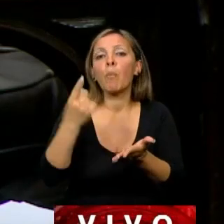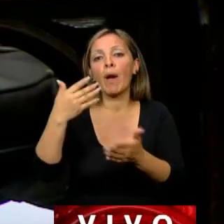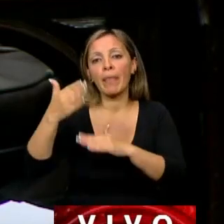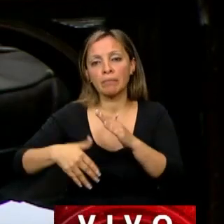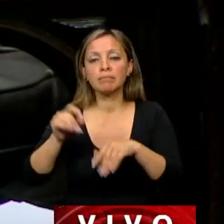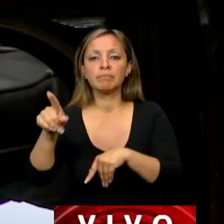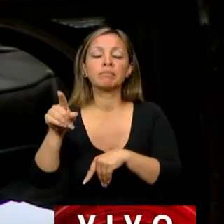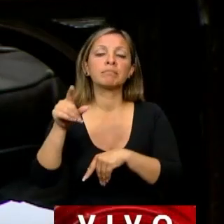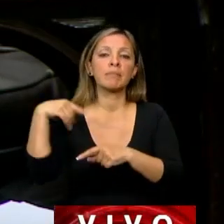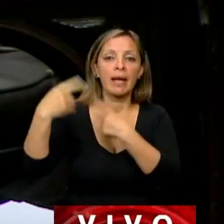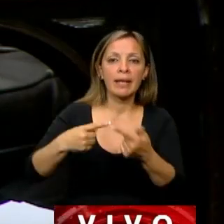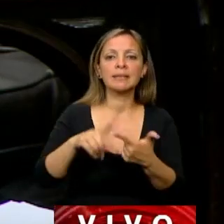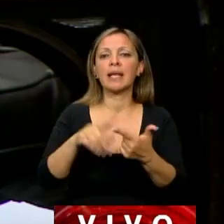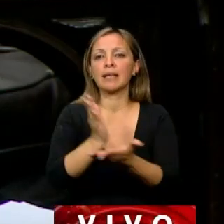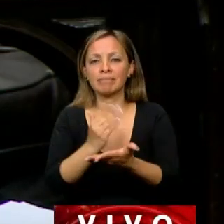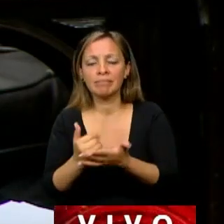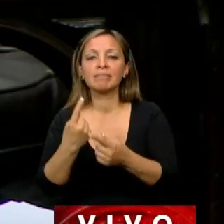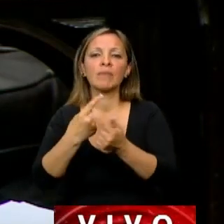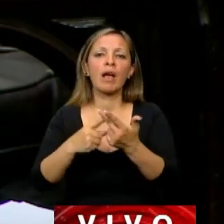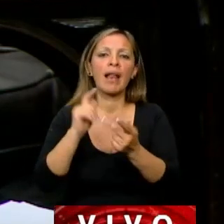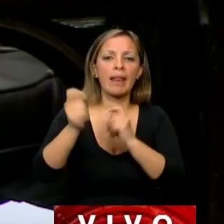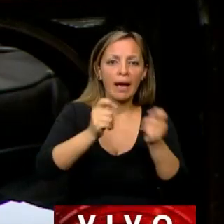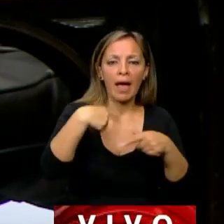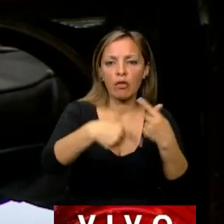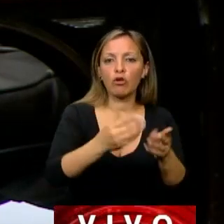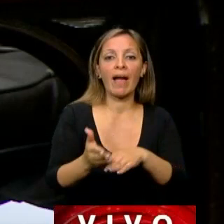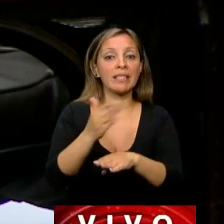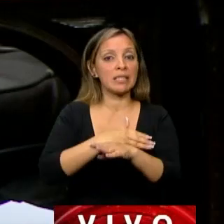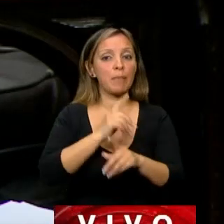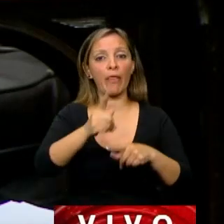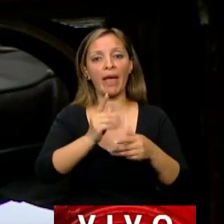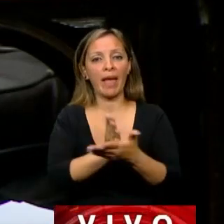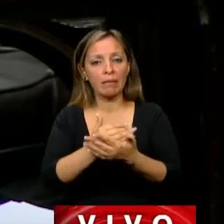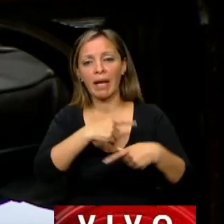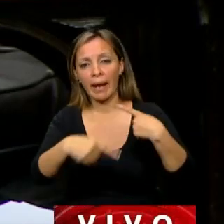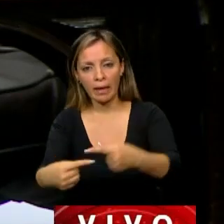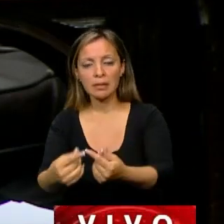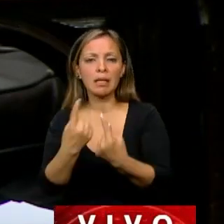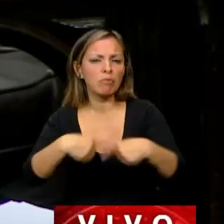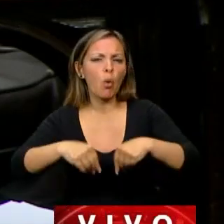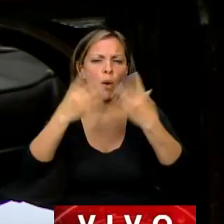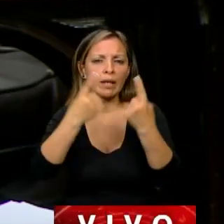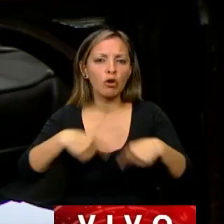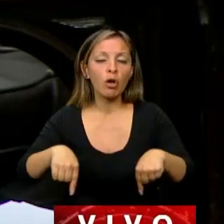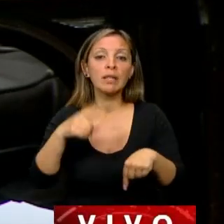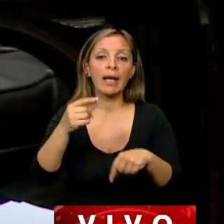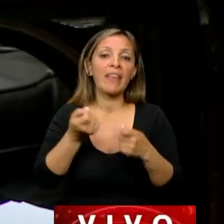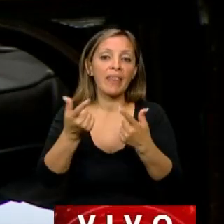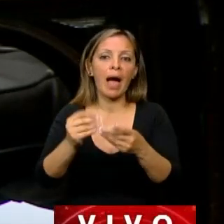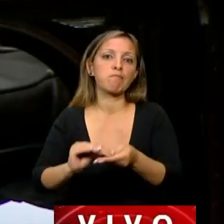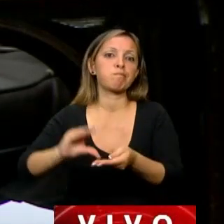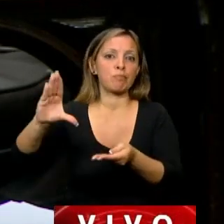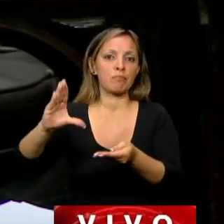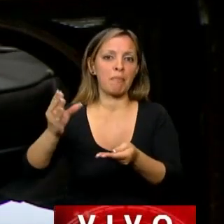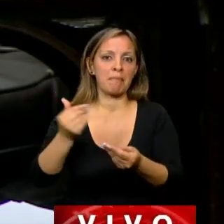las herencia a los legados las donaciones los anticipos de herencia cualquier otra transmisión que implique enriquecimiento patrimonial